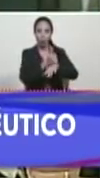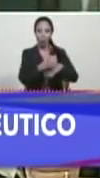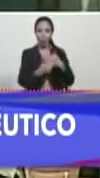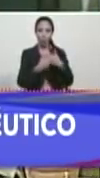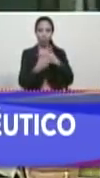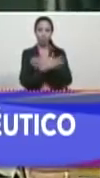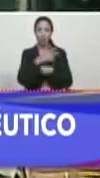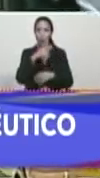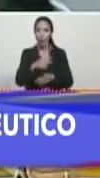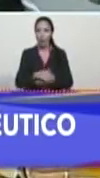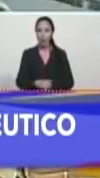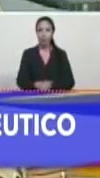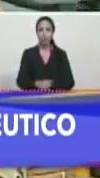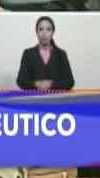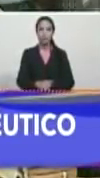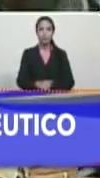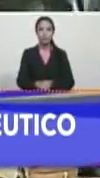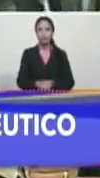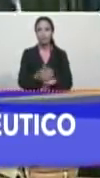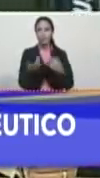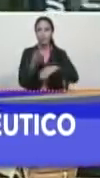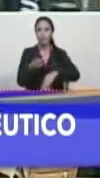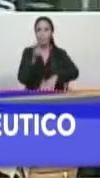norteamericano. Criminal,